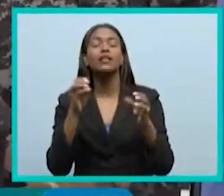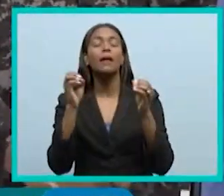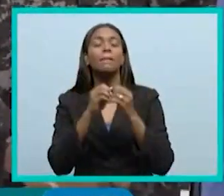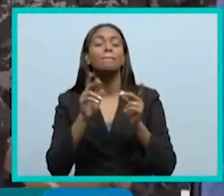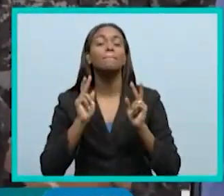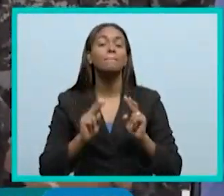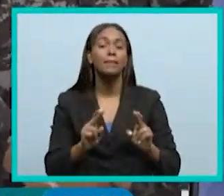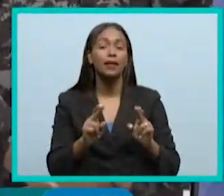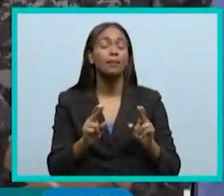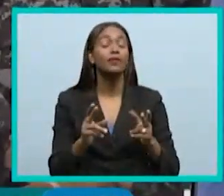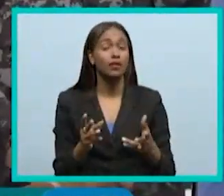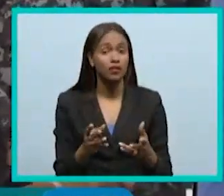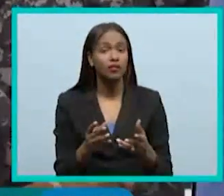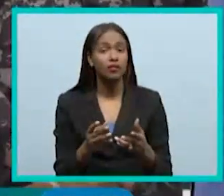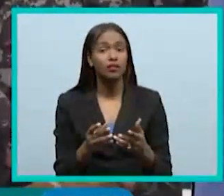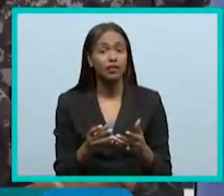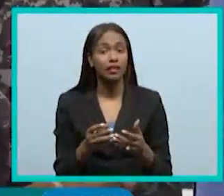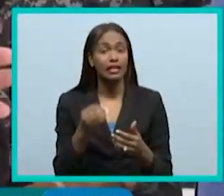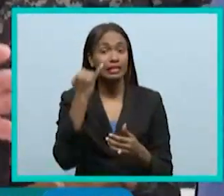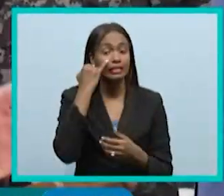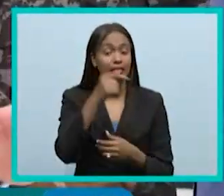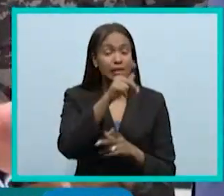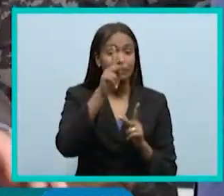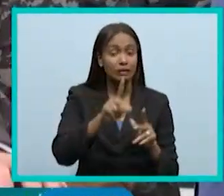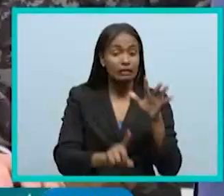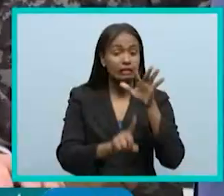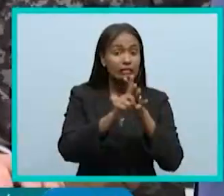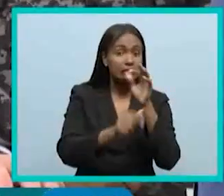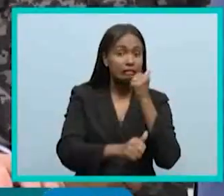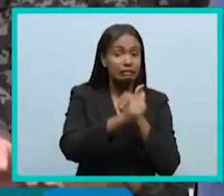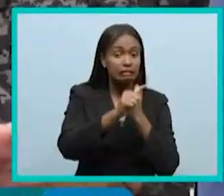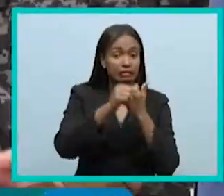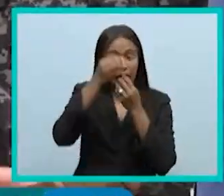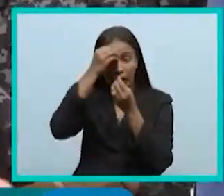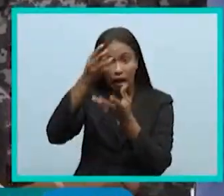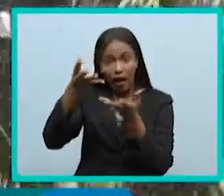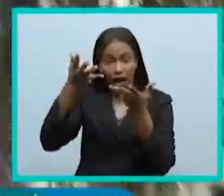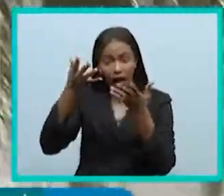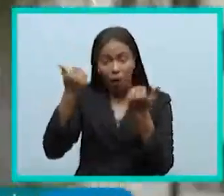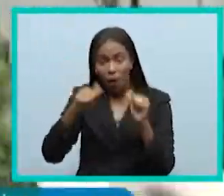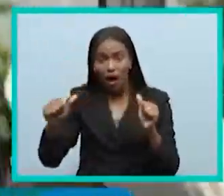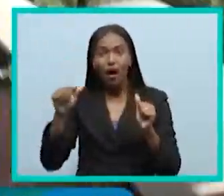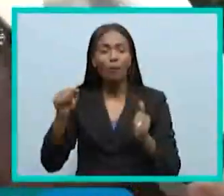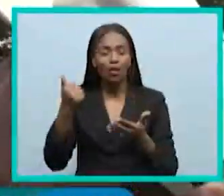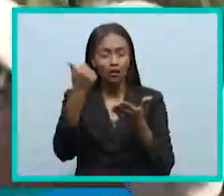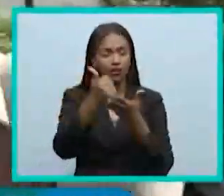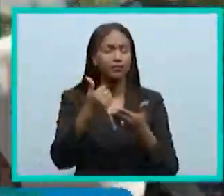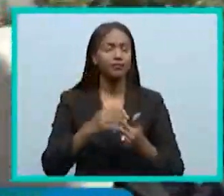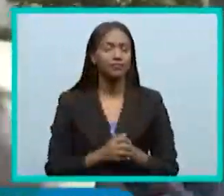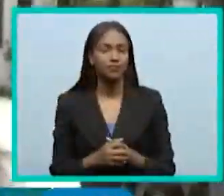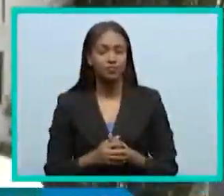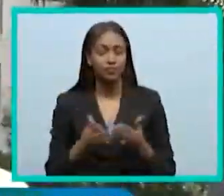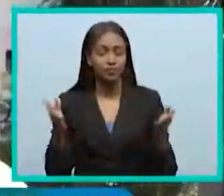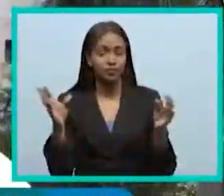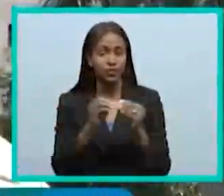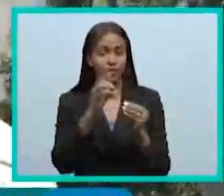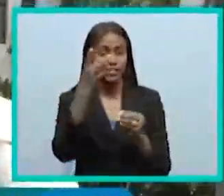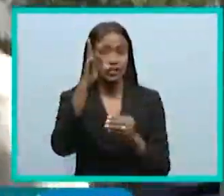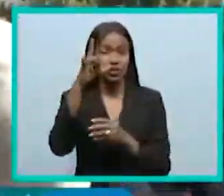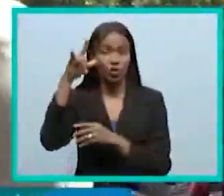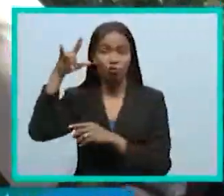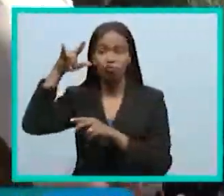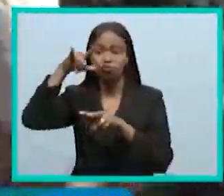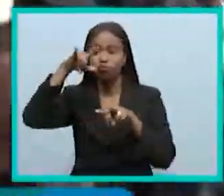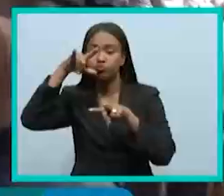eficiente e inmediata a quienes denuncia cualquier tipo de hecho delictivo. Con estas 18 unidades de drones,